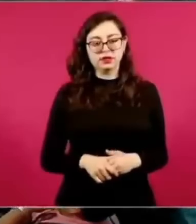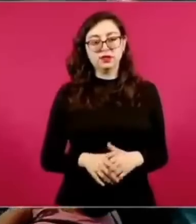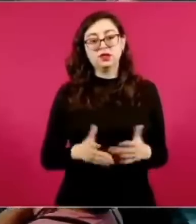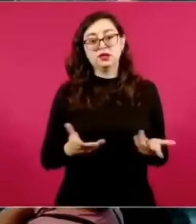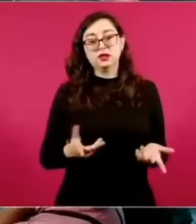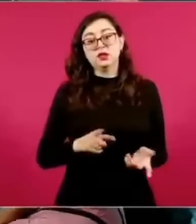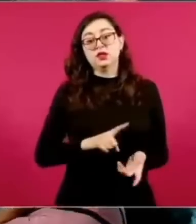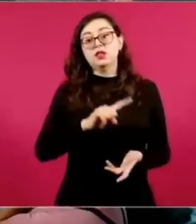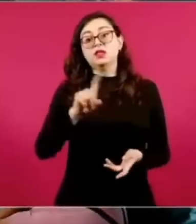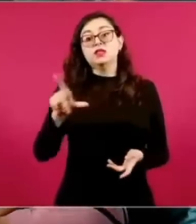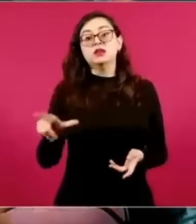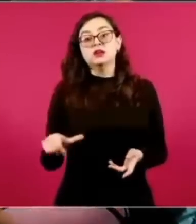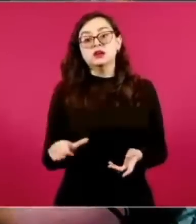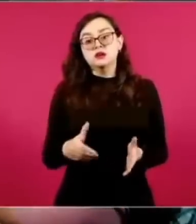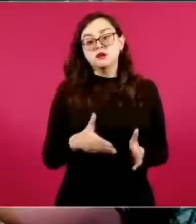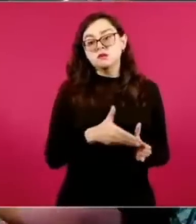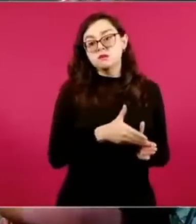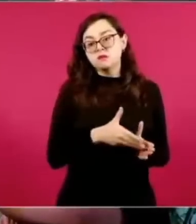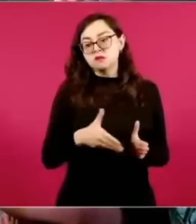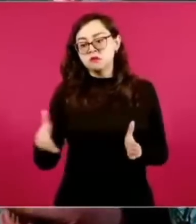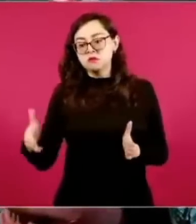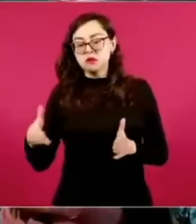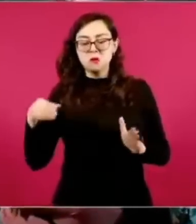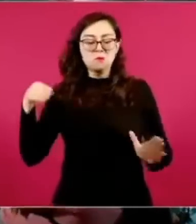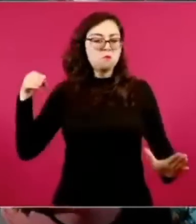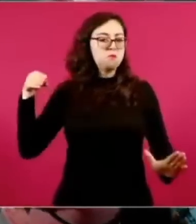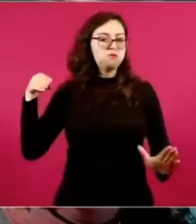ese periodismo pues fue desapareciendo,